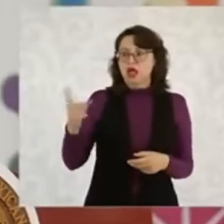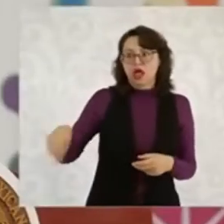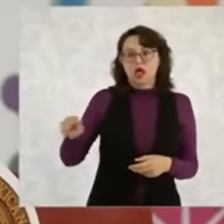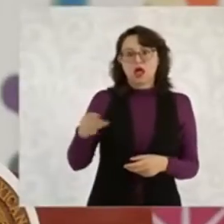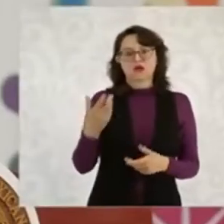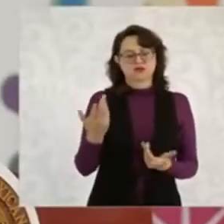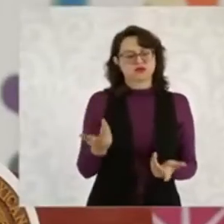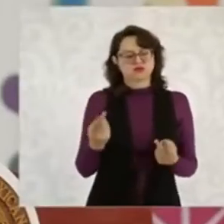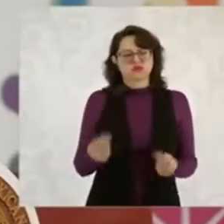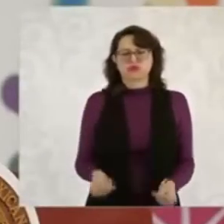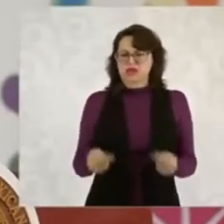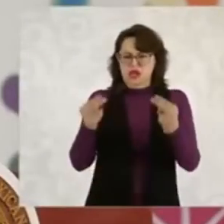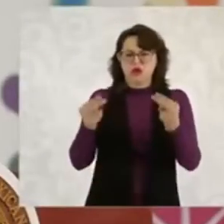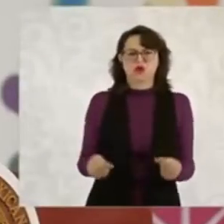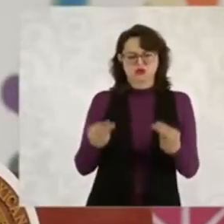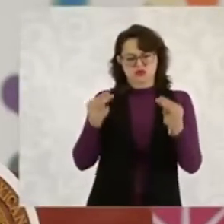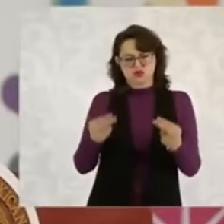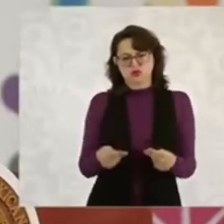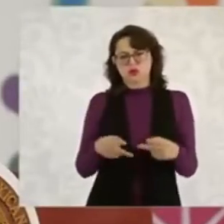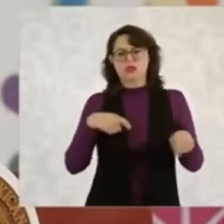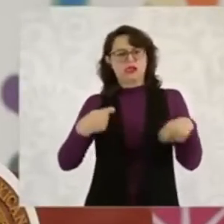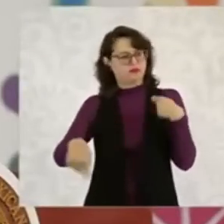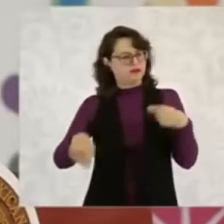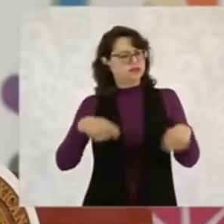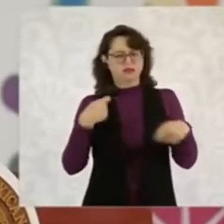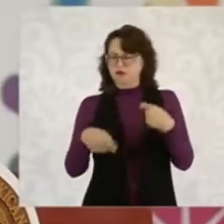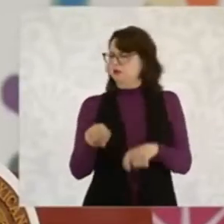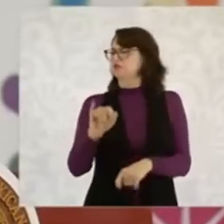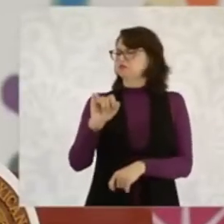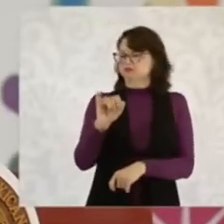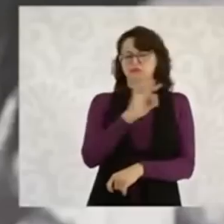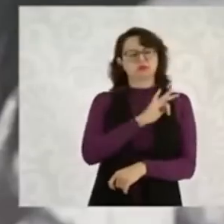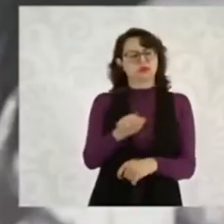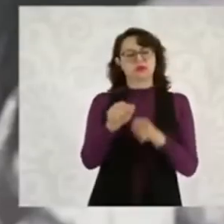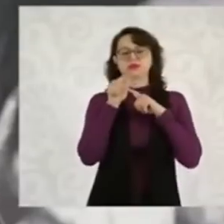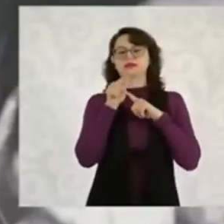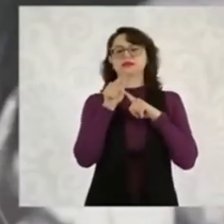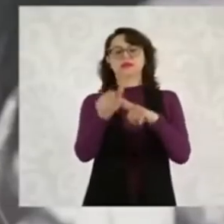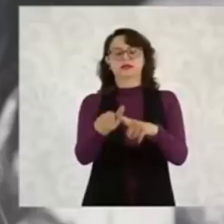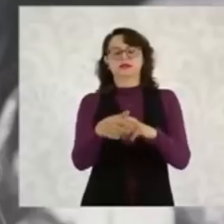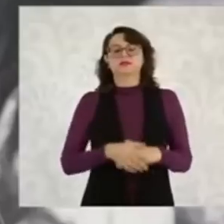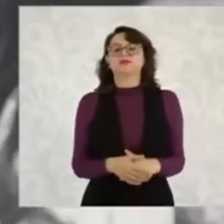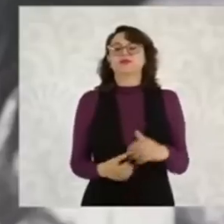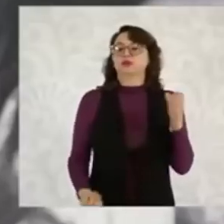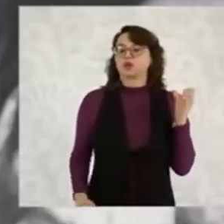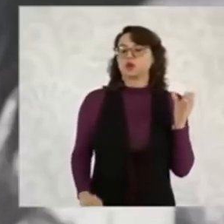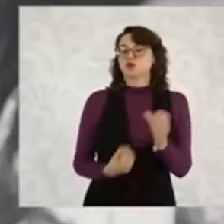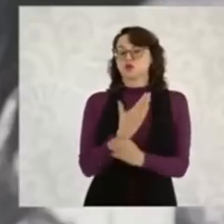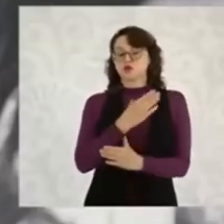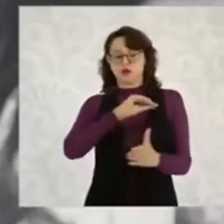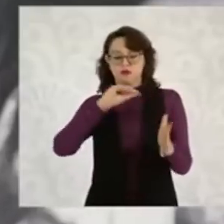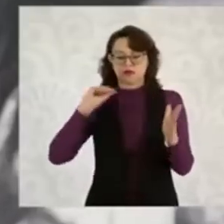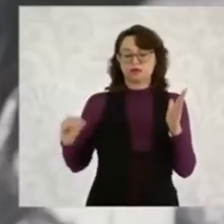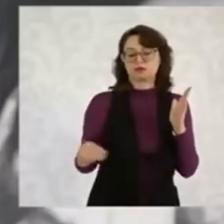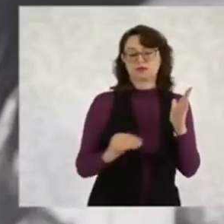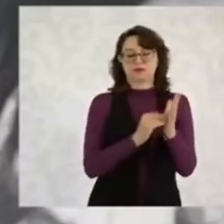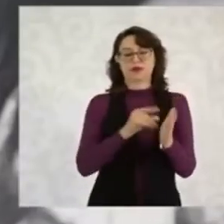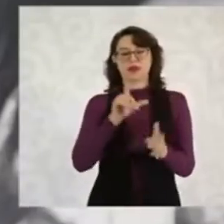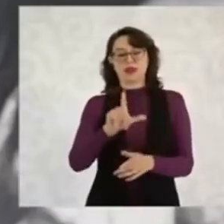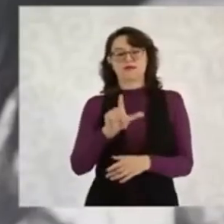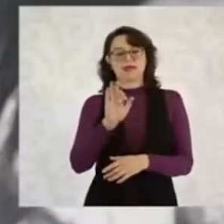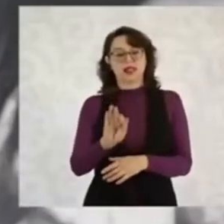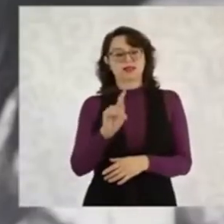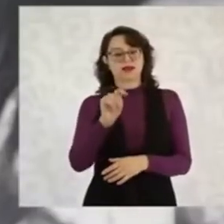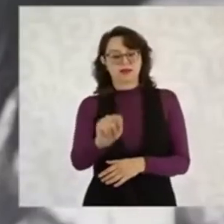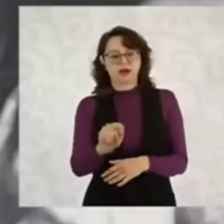del negocio que, como saben, pues es muy innovador. La reforma incorpora un nuevo capítulo en la Ley Federal de Trabajo que reconoce la